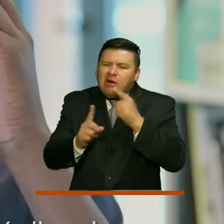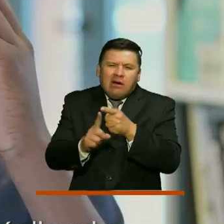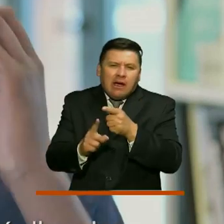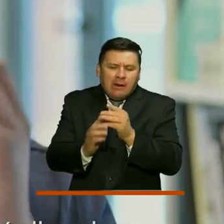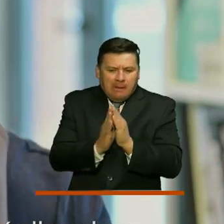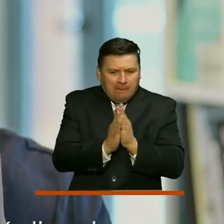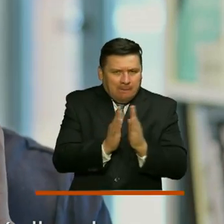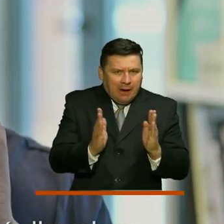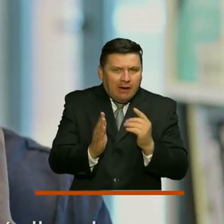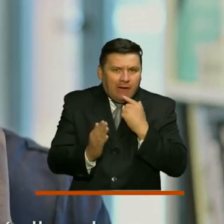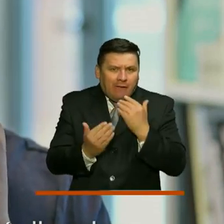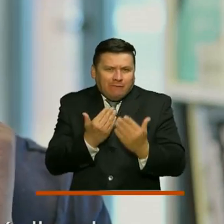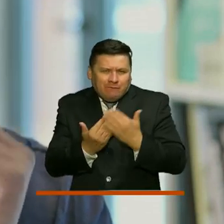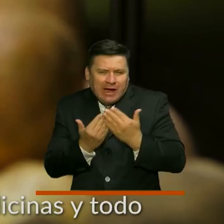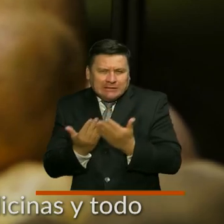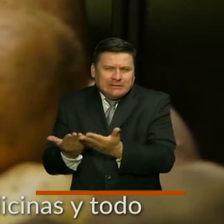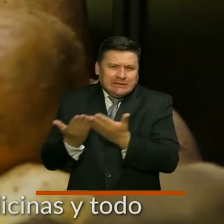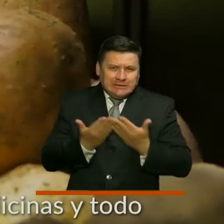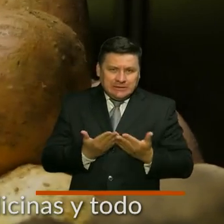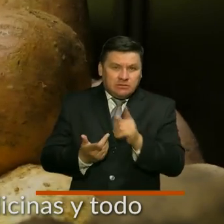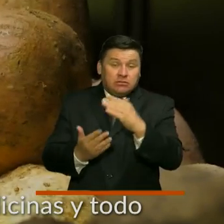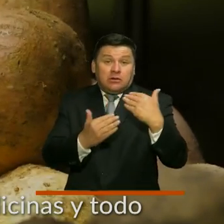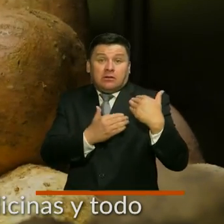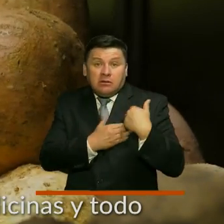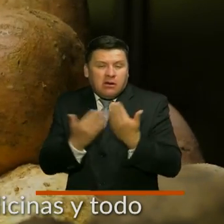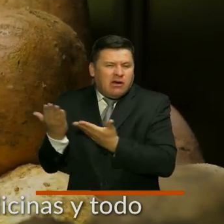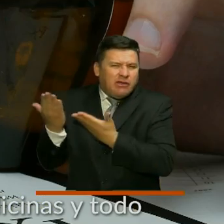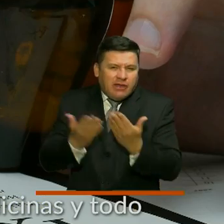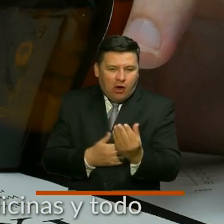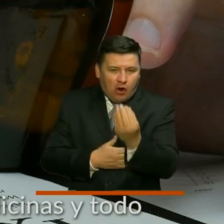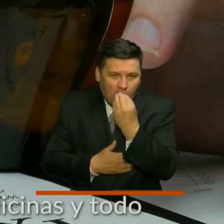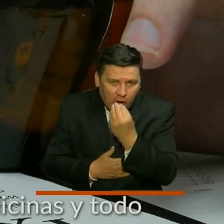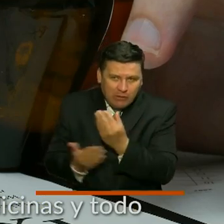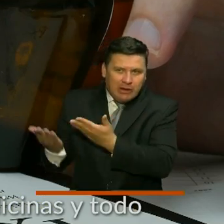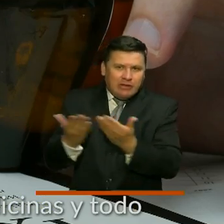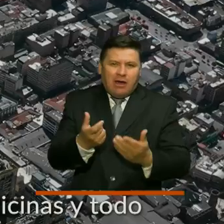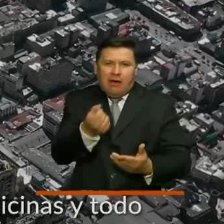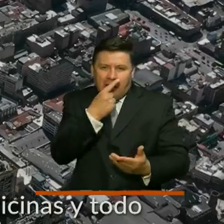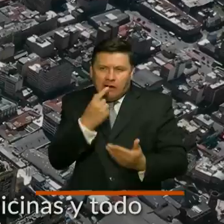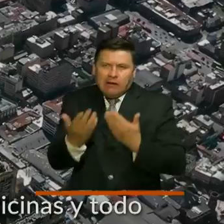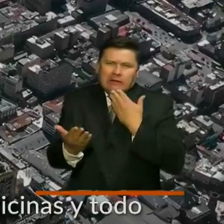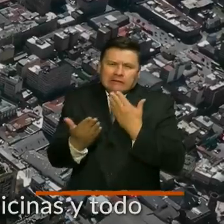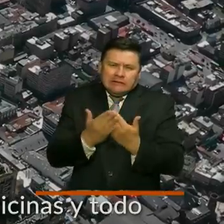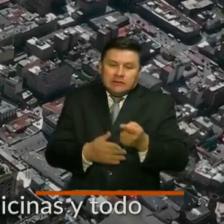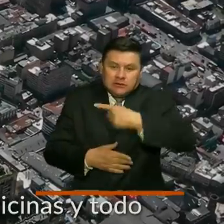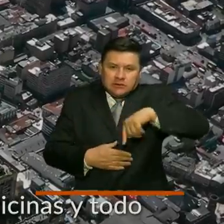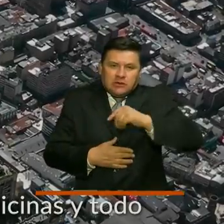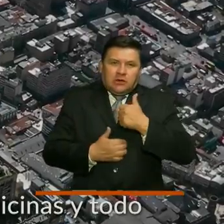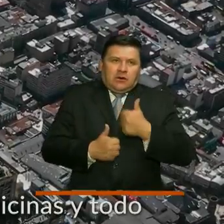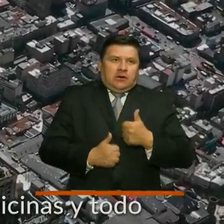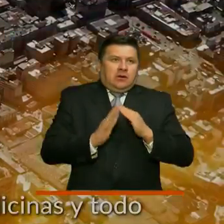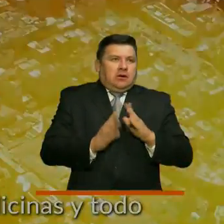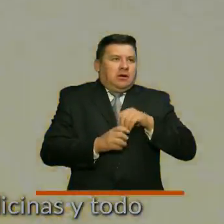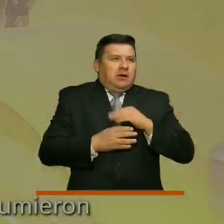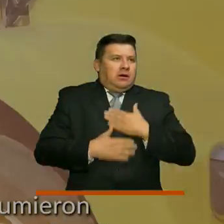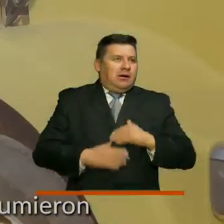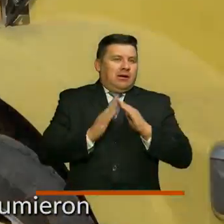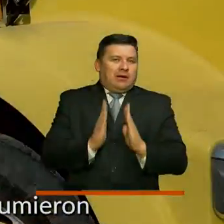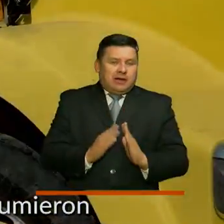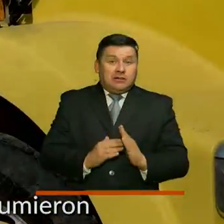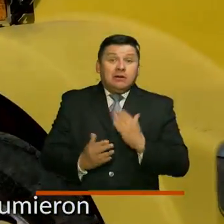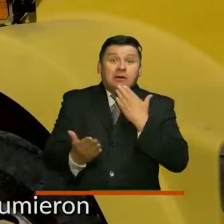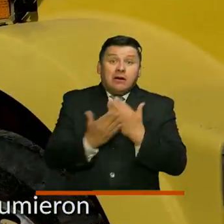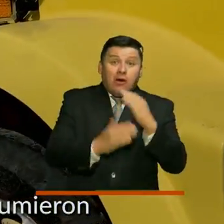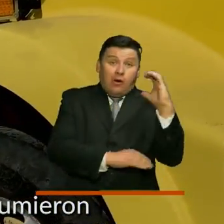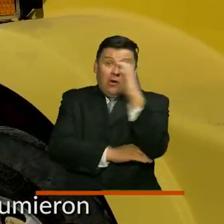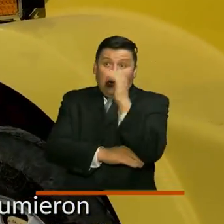esta etapa sea un poco más llevadera. Con el permiso que nos están brindando, esa ayuda es algo muy bueno para mí, porque ya me permite tener un buen trabajo. El país